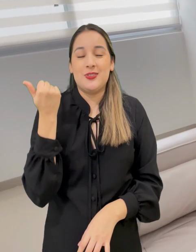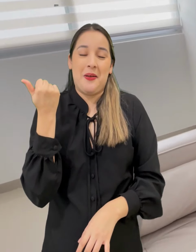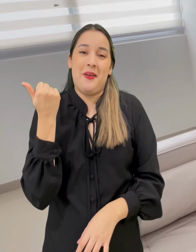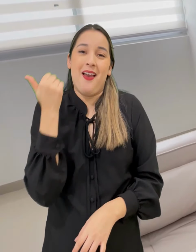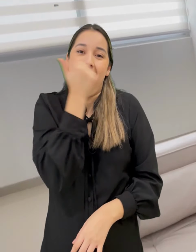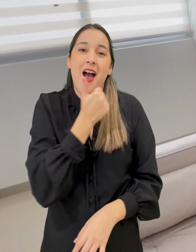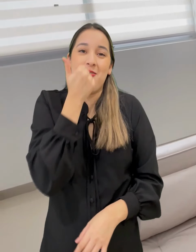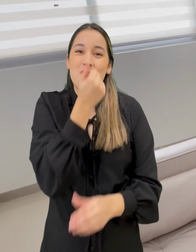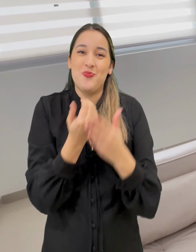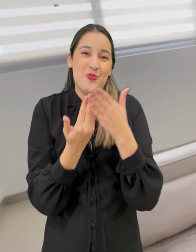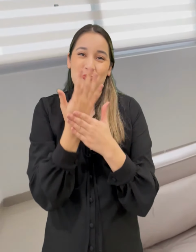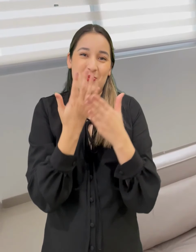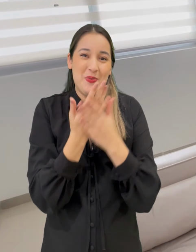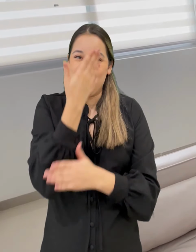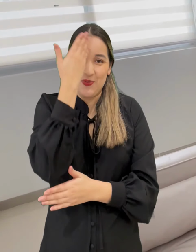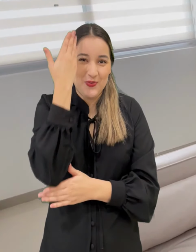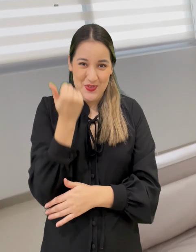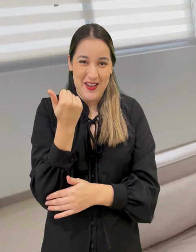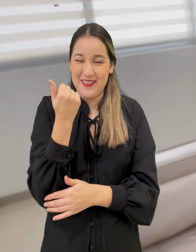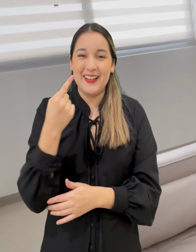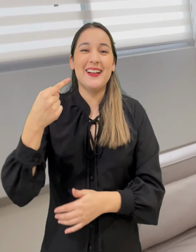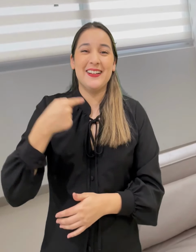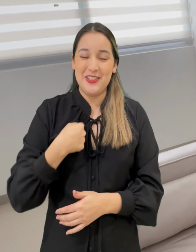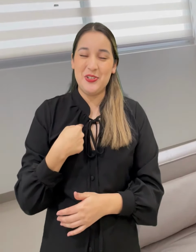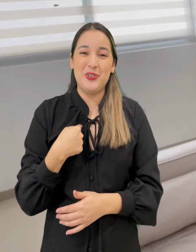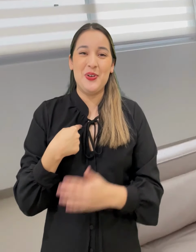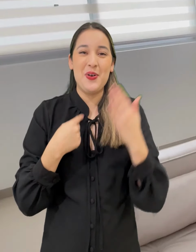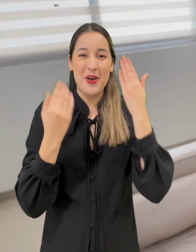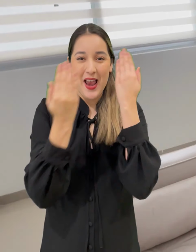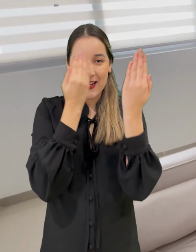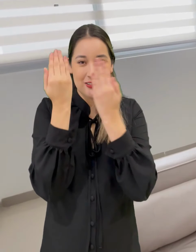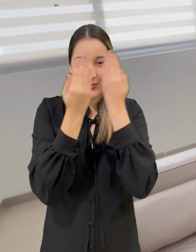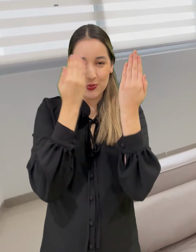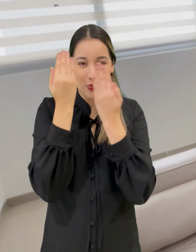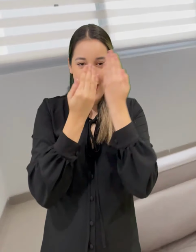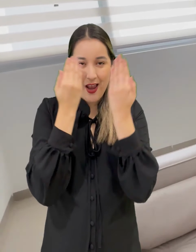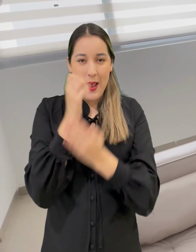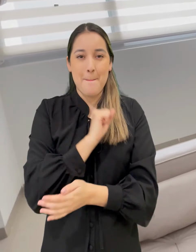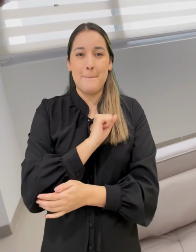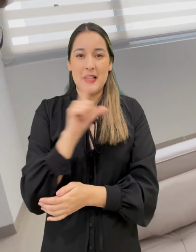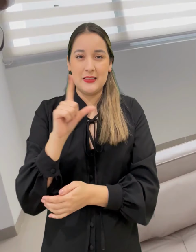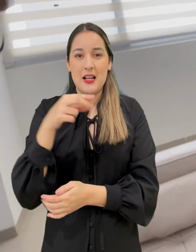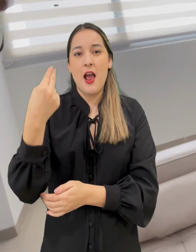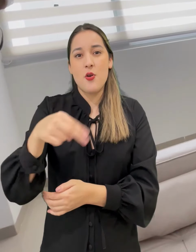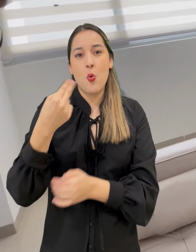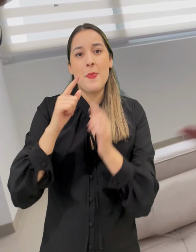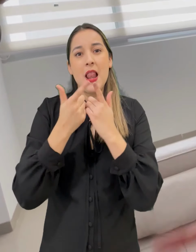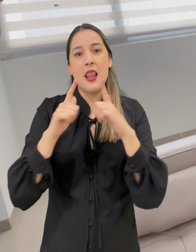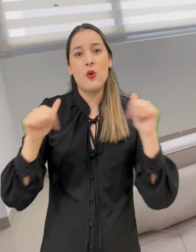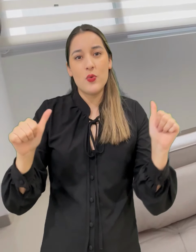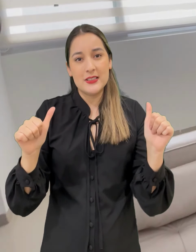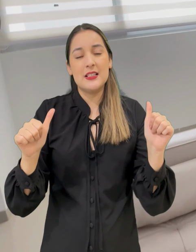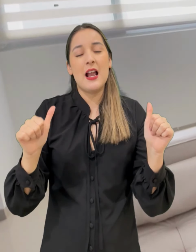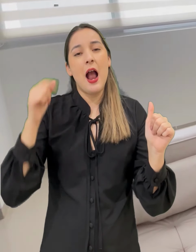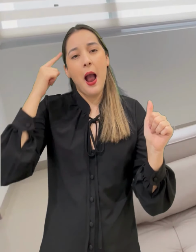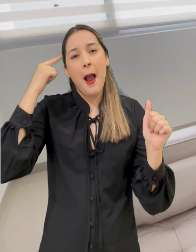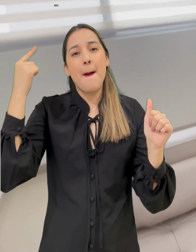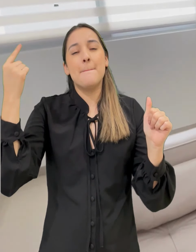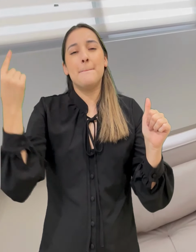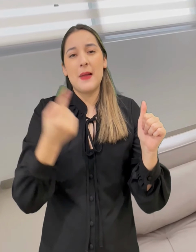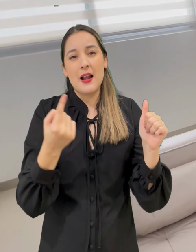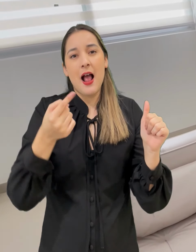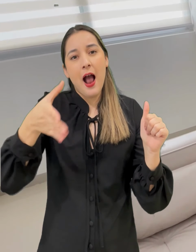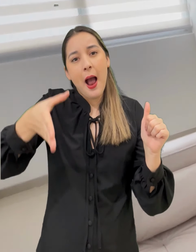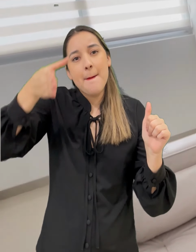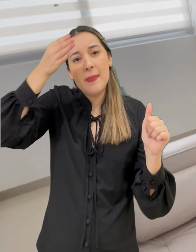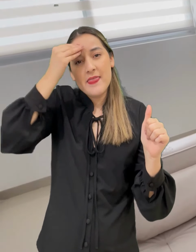los chicos nuevos pero estoy estudiando una especialidad que se llama lingüística aplicada a la adquisición de una primera